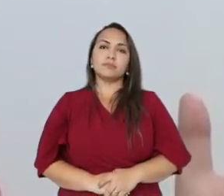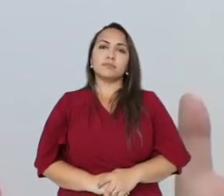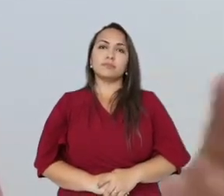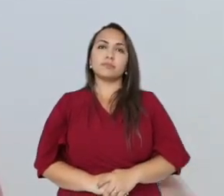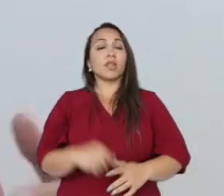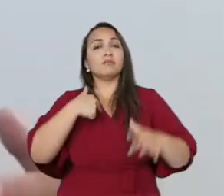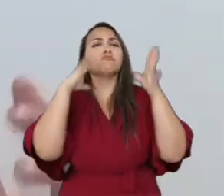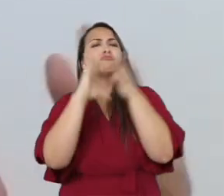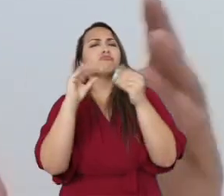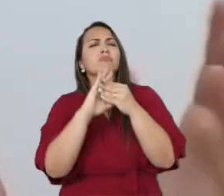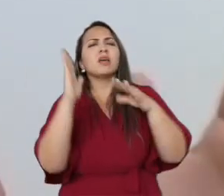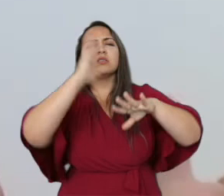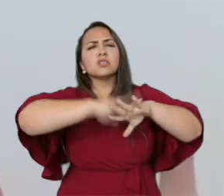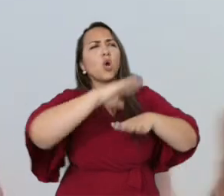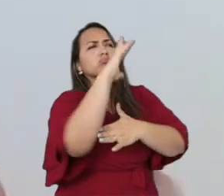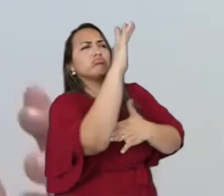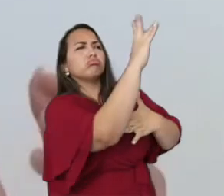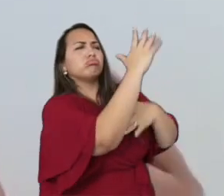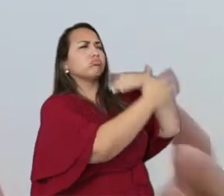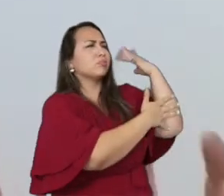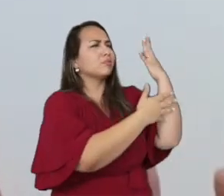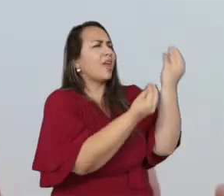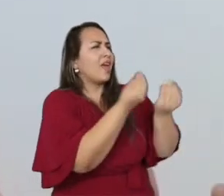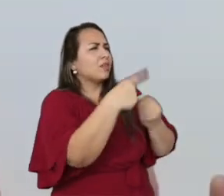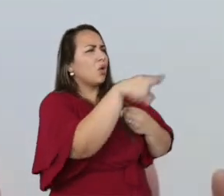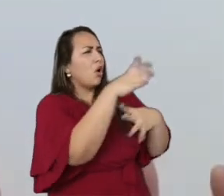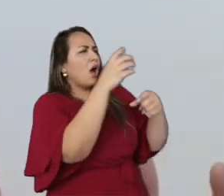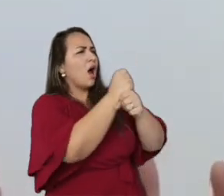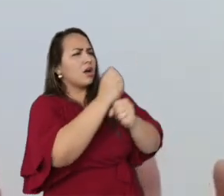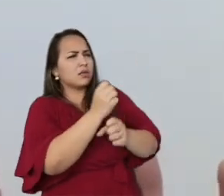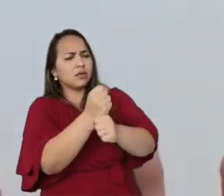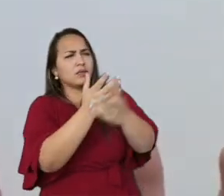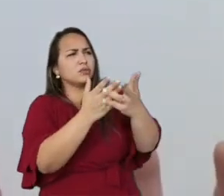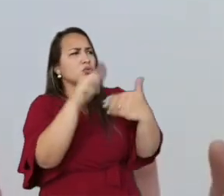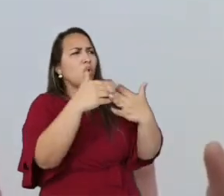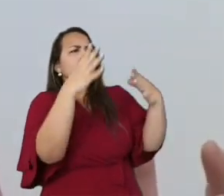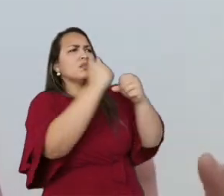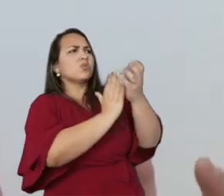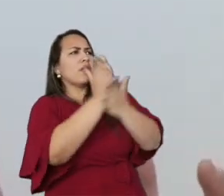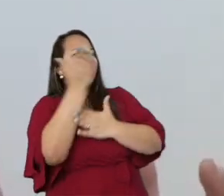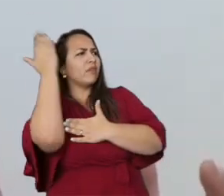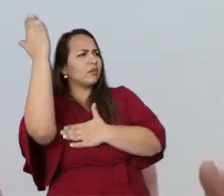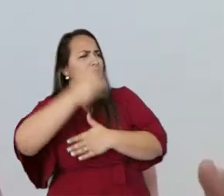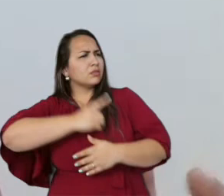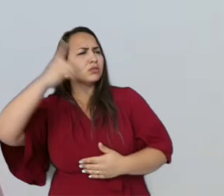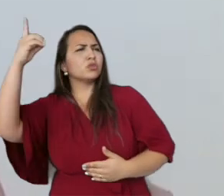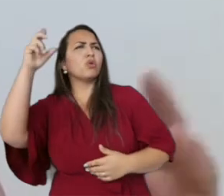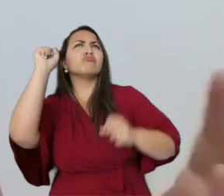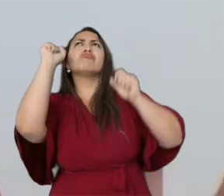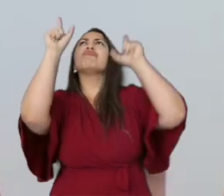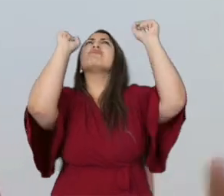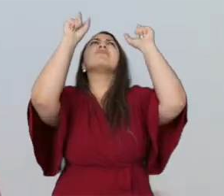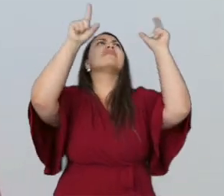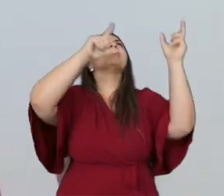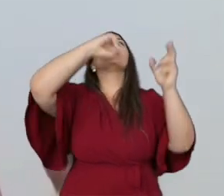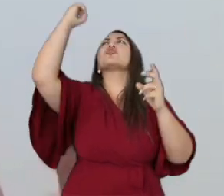al relatar sobre la naturaleza, lo creado, todo lo que se hizo por medio de él, las